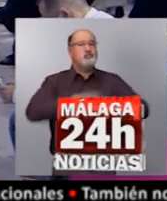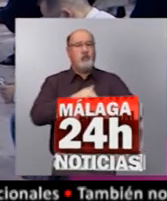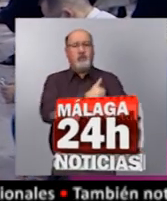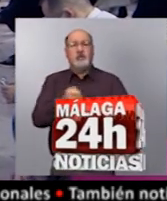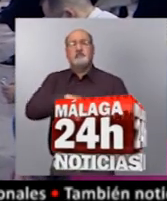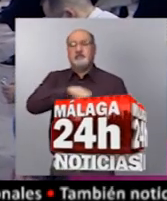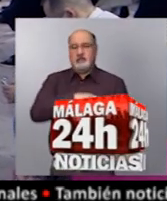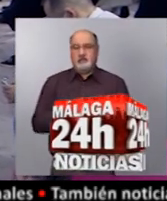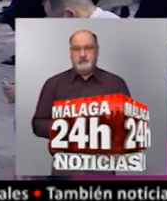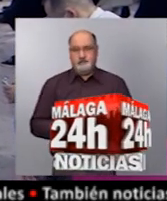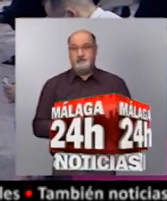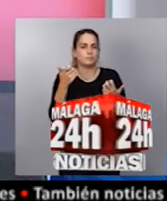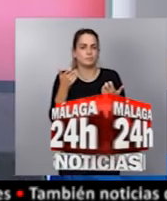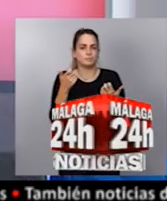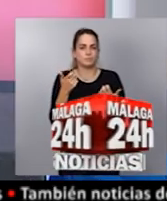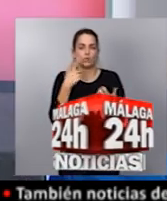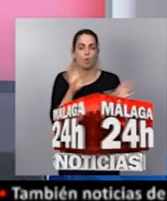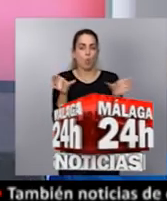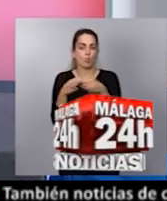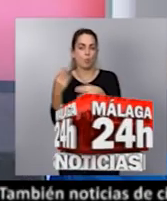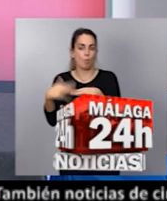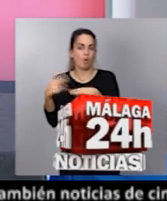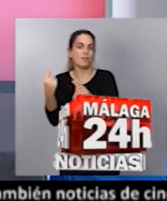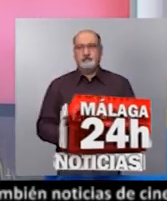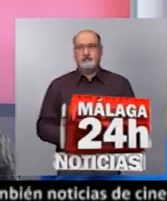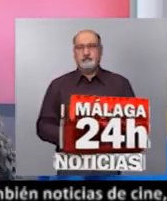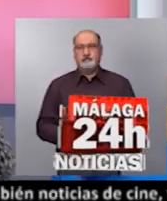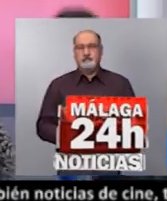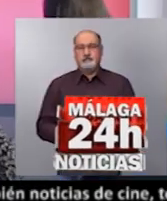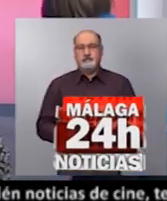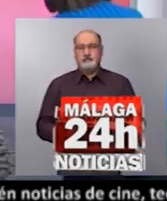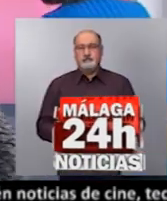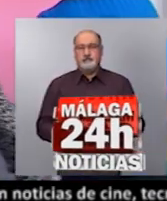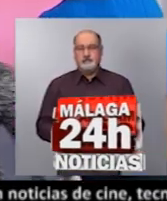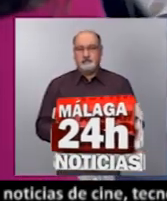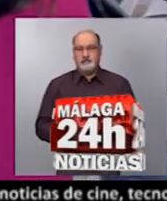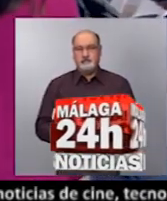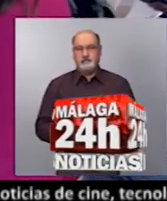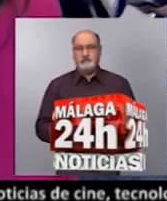la erupción del volcán y lo ha trasladado a todos los españoles como la mejor receta ante lo que está por venir.